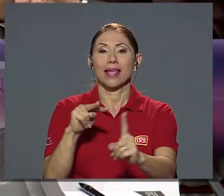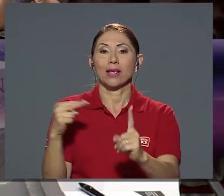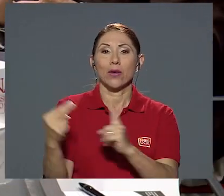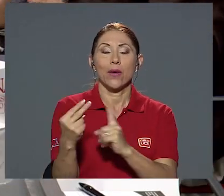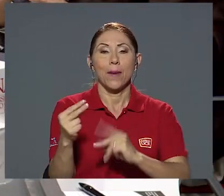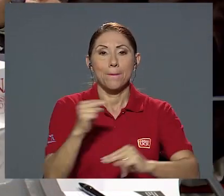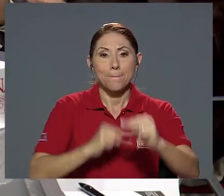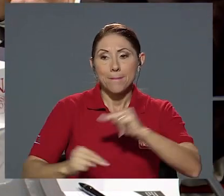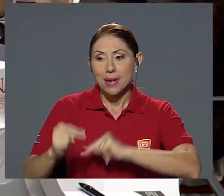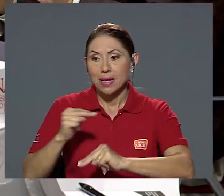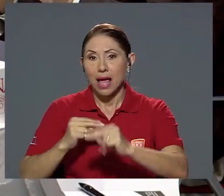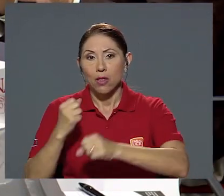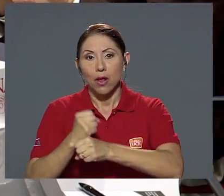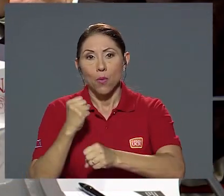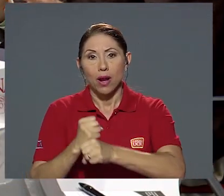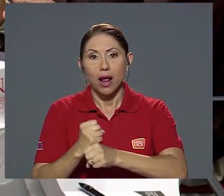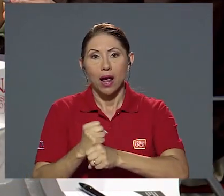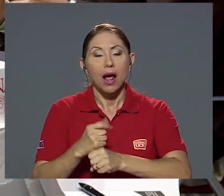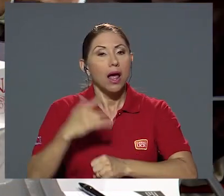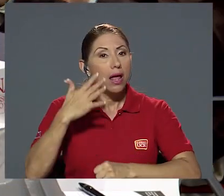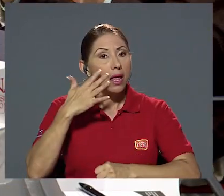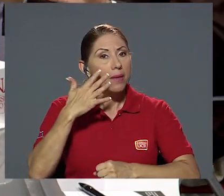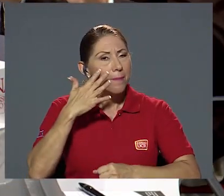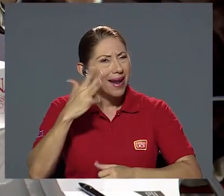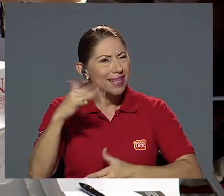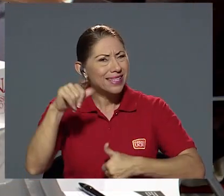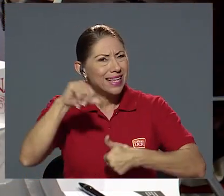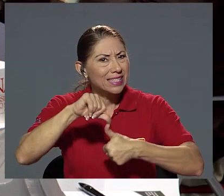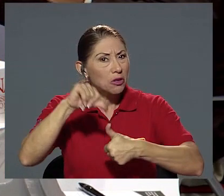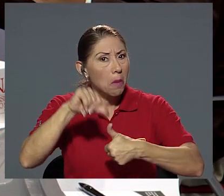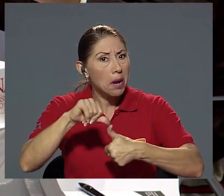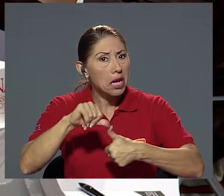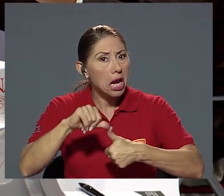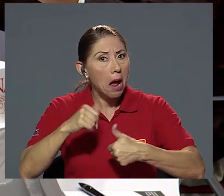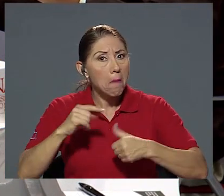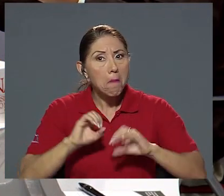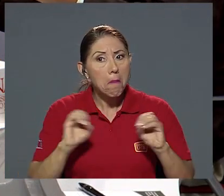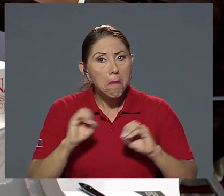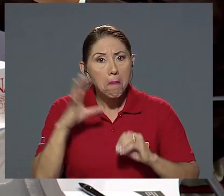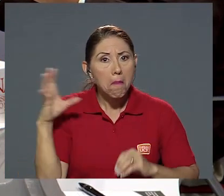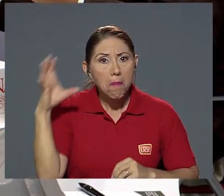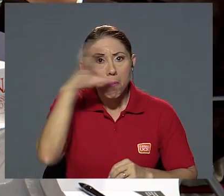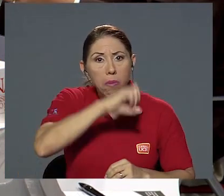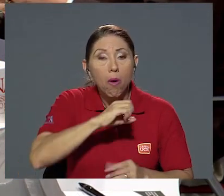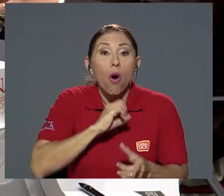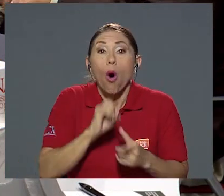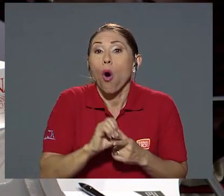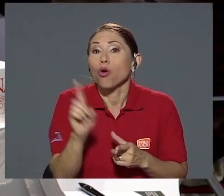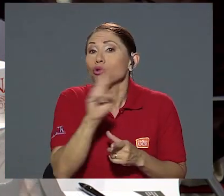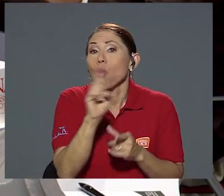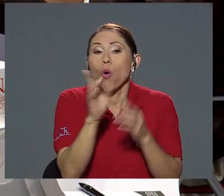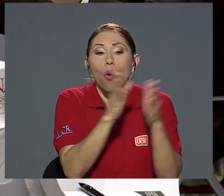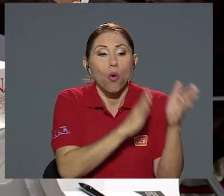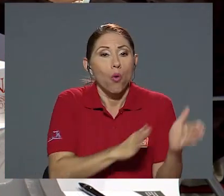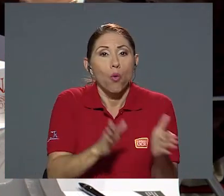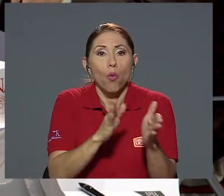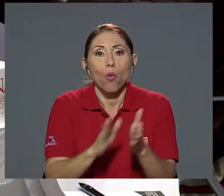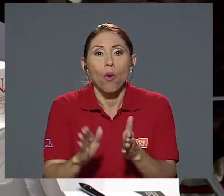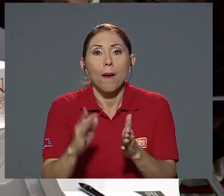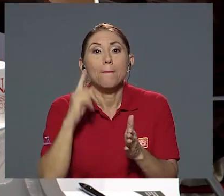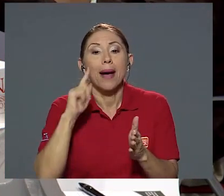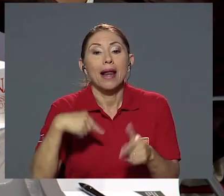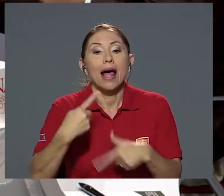Centroamérica parece ser bastante ajena o no se está preparando para adaptarse